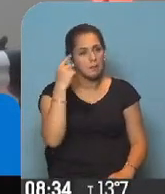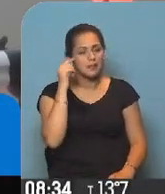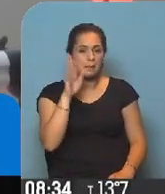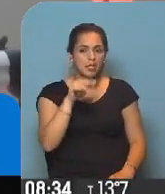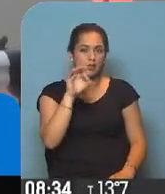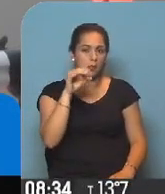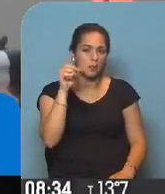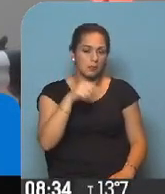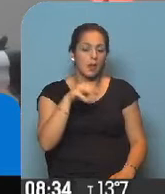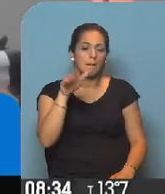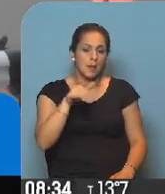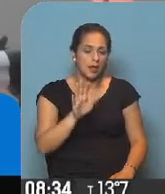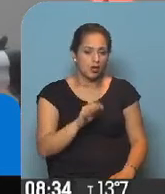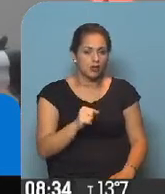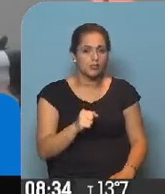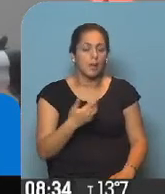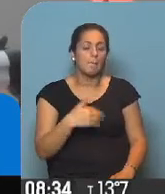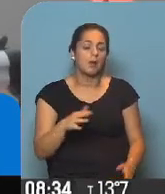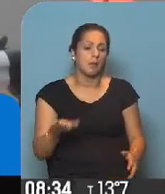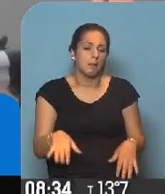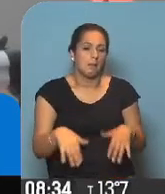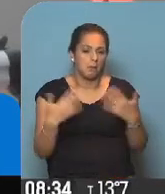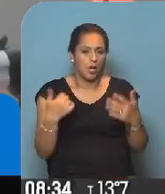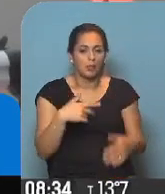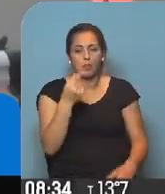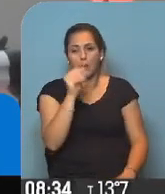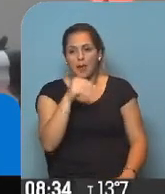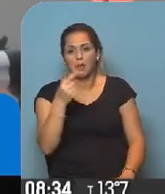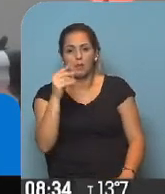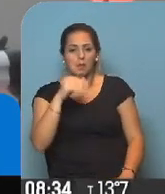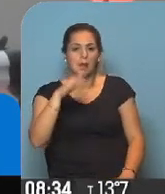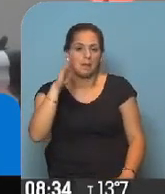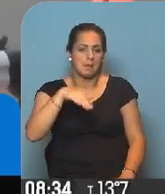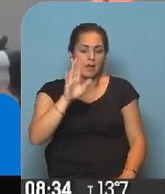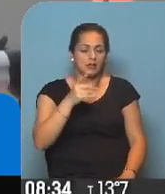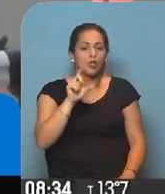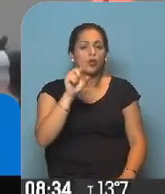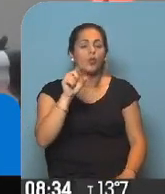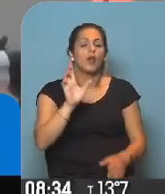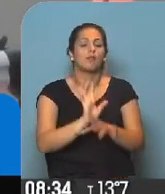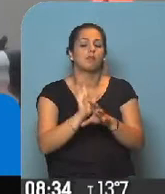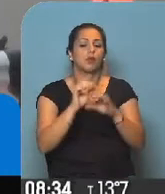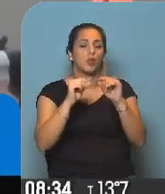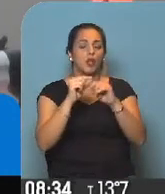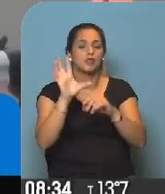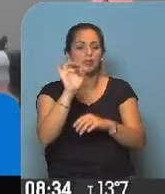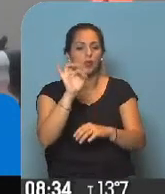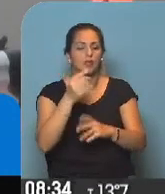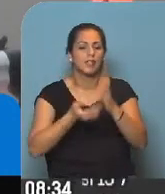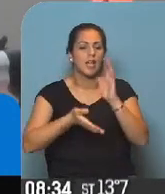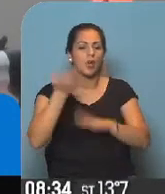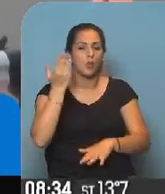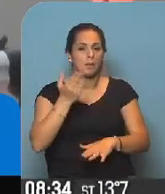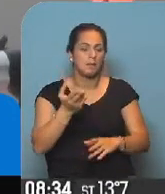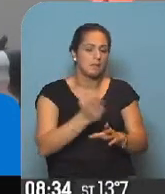50 pero que aquí no importa una décima más una vecina mente el número 50 es la inflación este